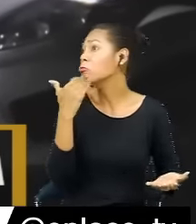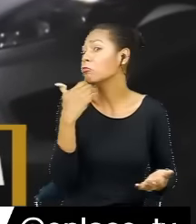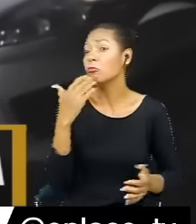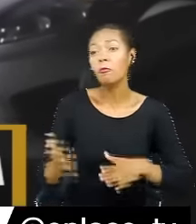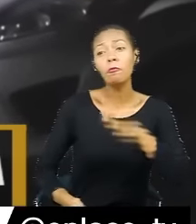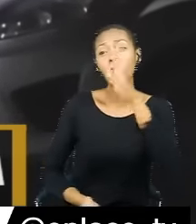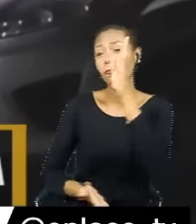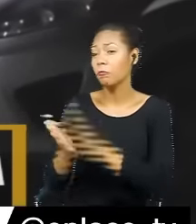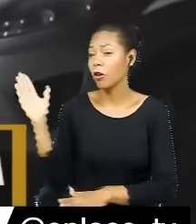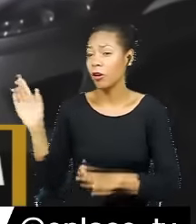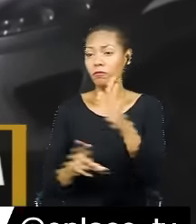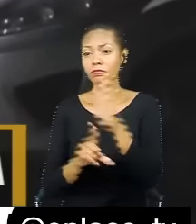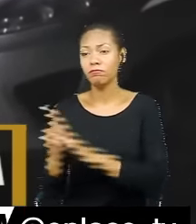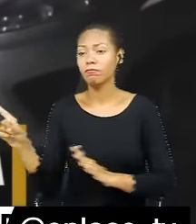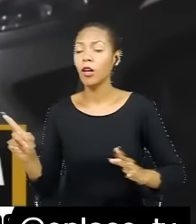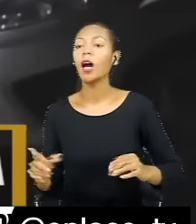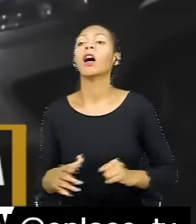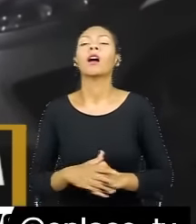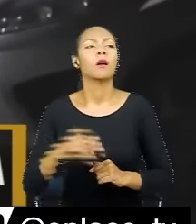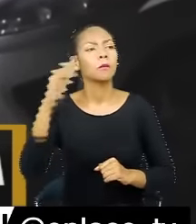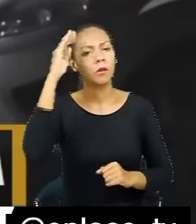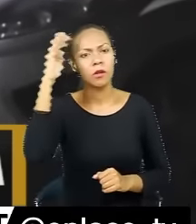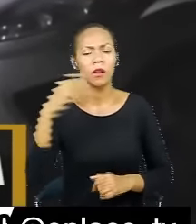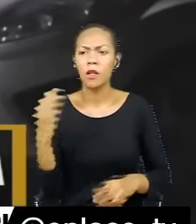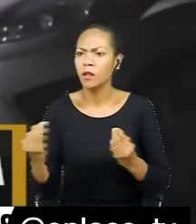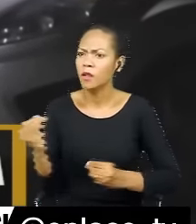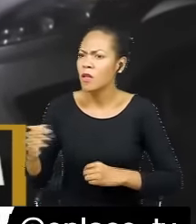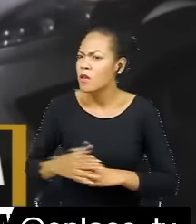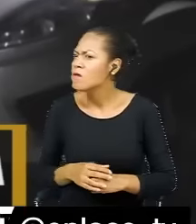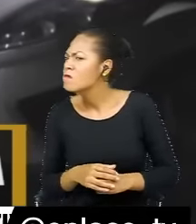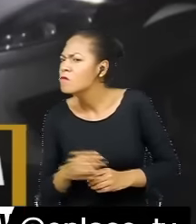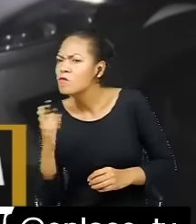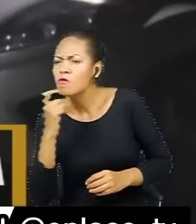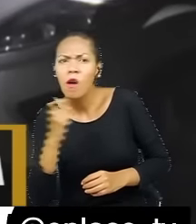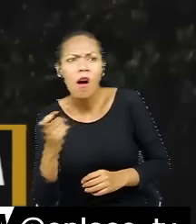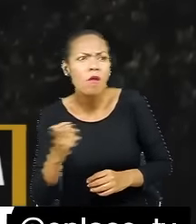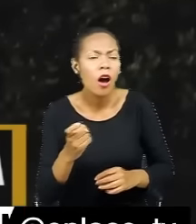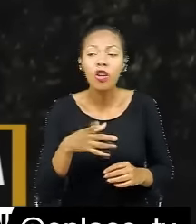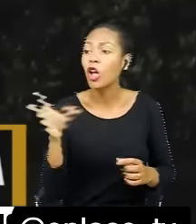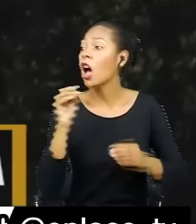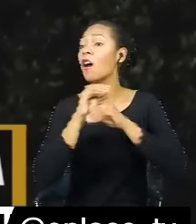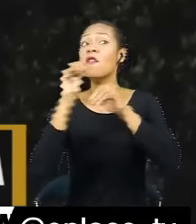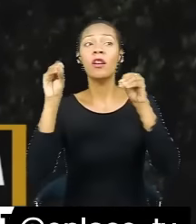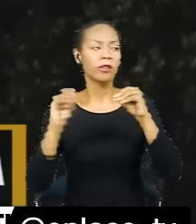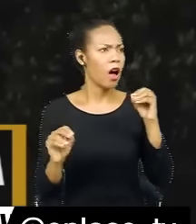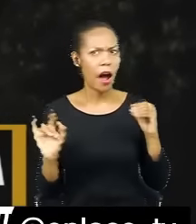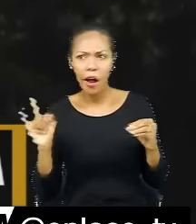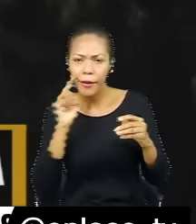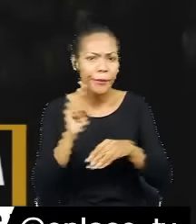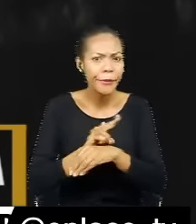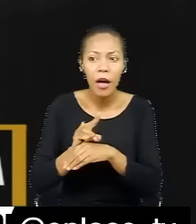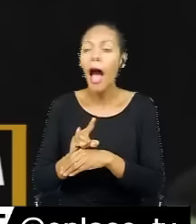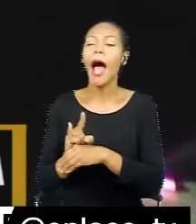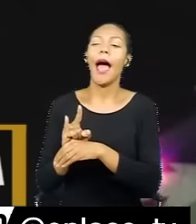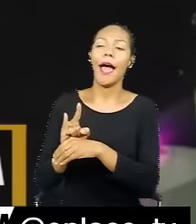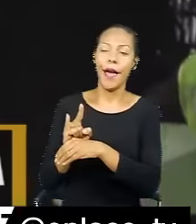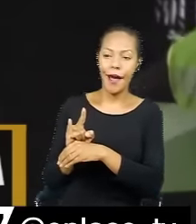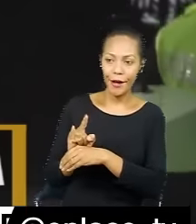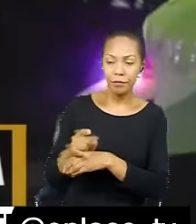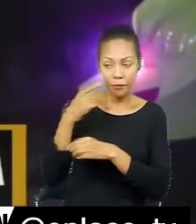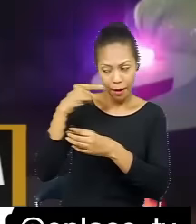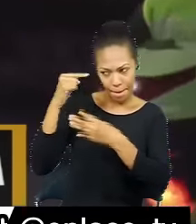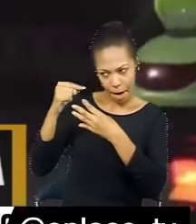Nacional generó un plan candado en toda la ciudad para poder capturar a esta persona, teniendo en cuenta que las